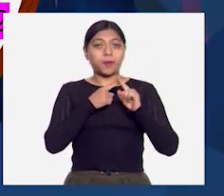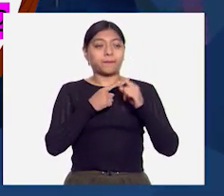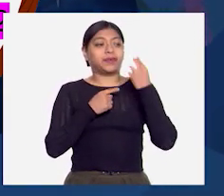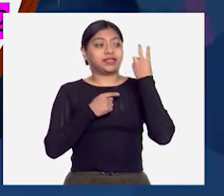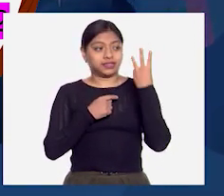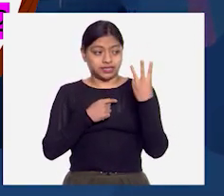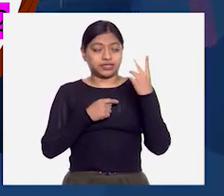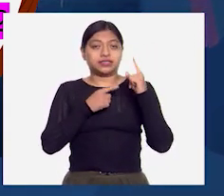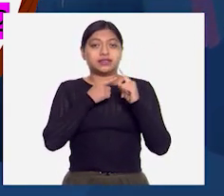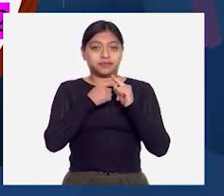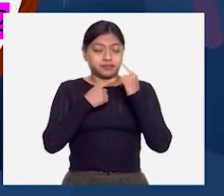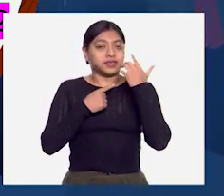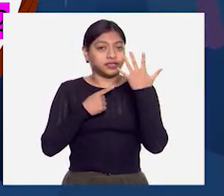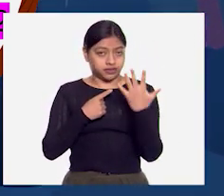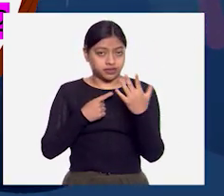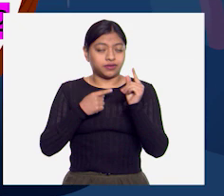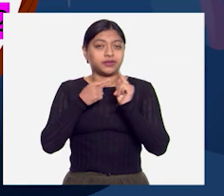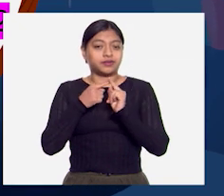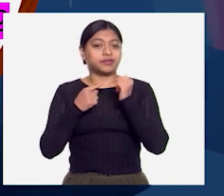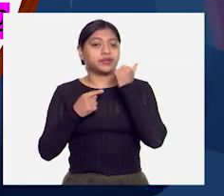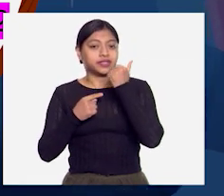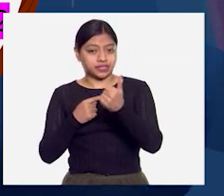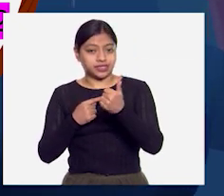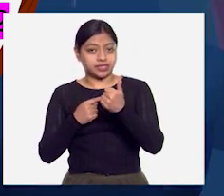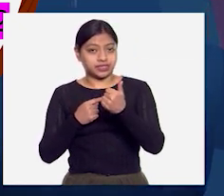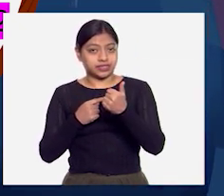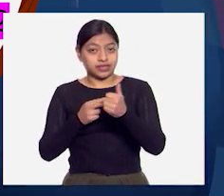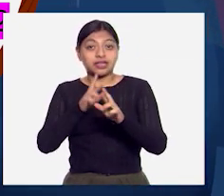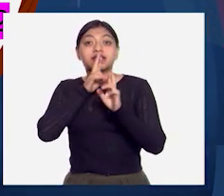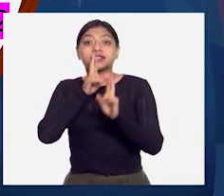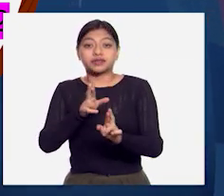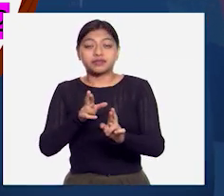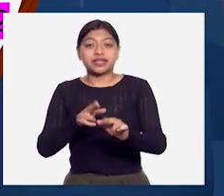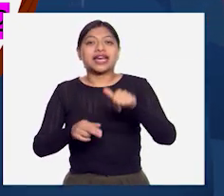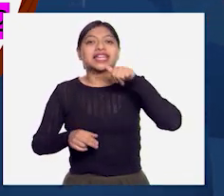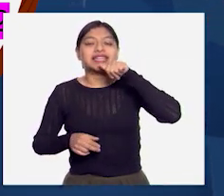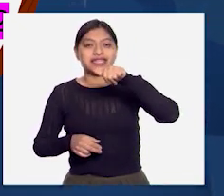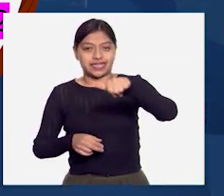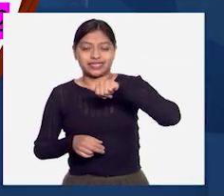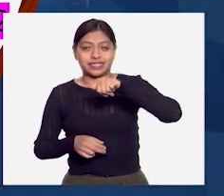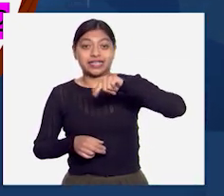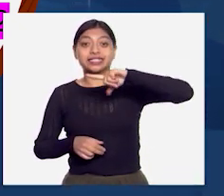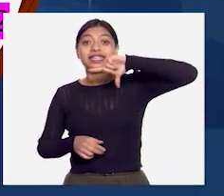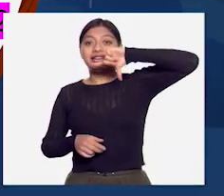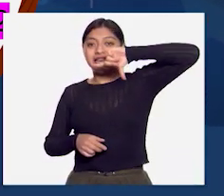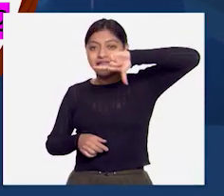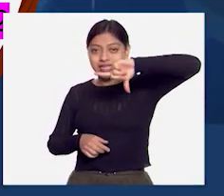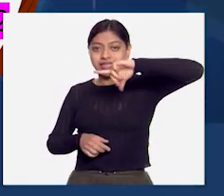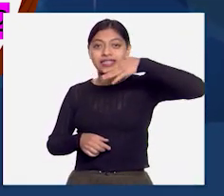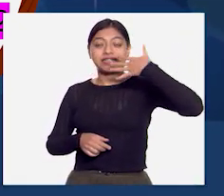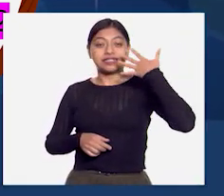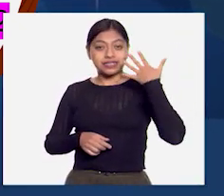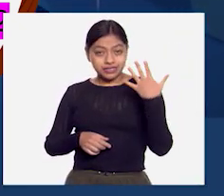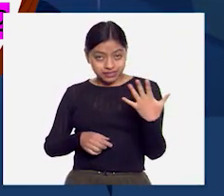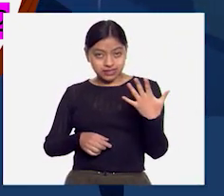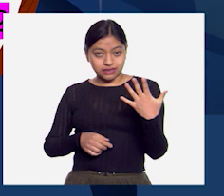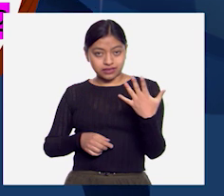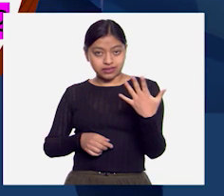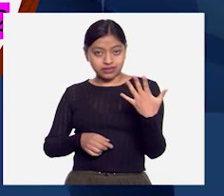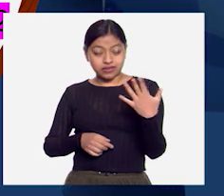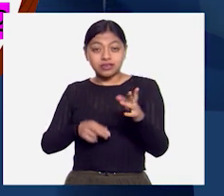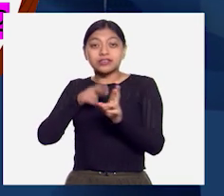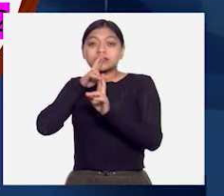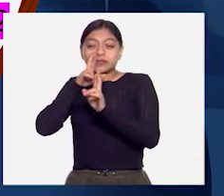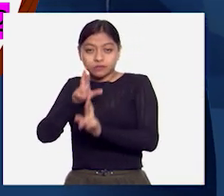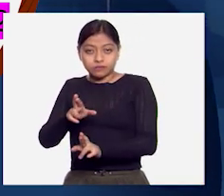3 más 5 más 6, y eso me da un total de 16 entre 5 y